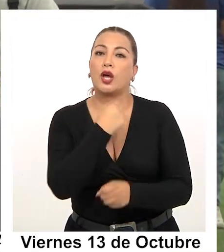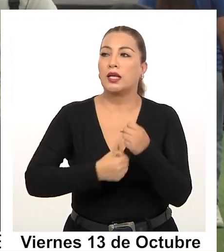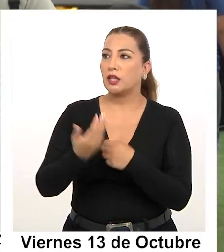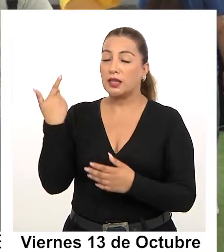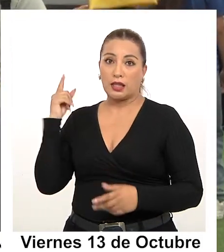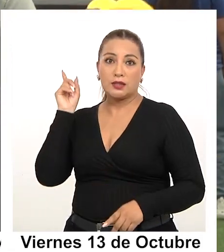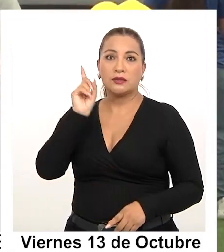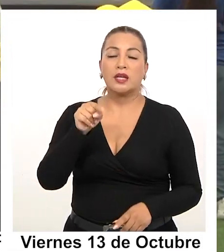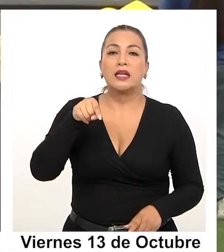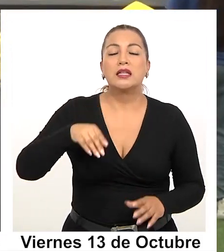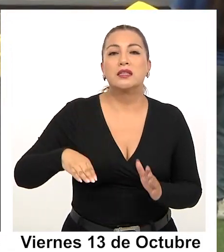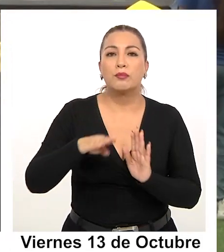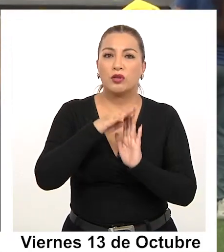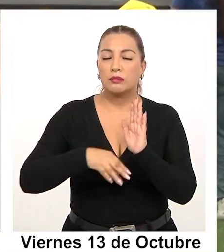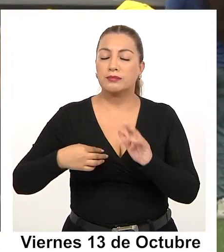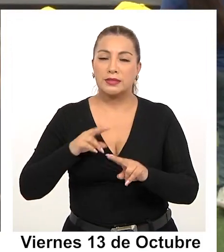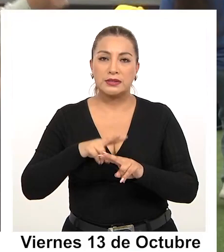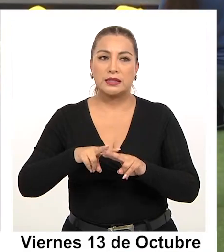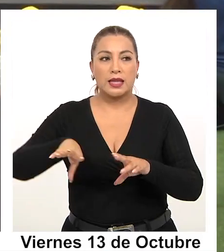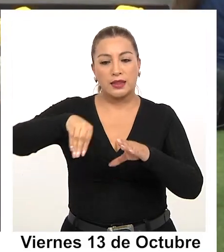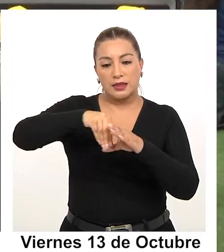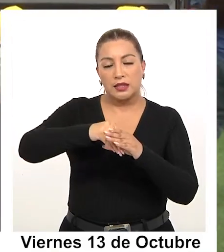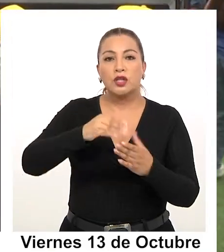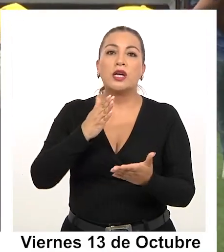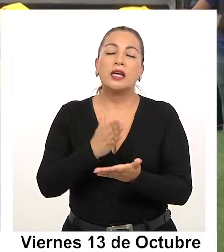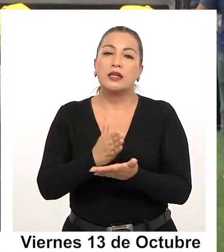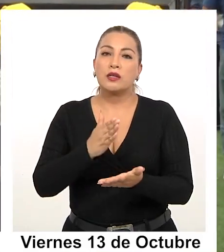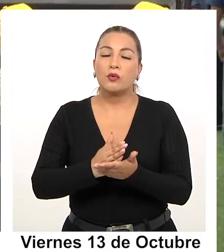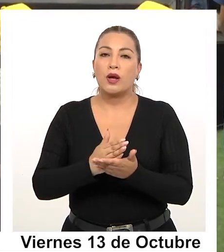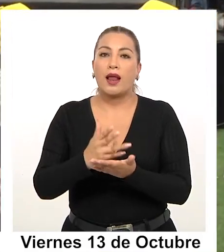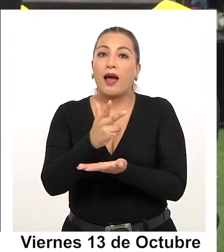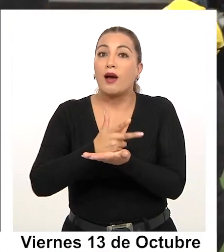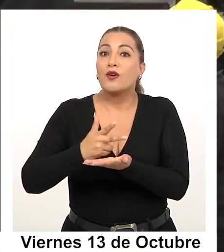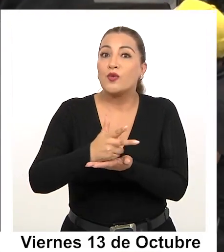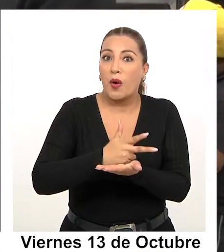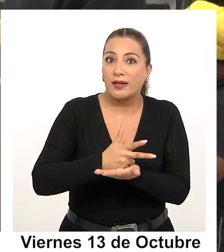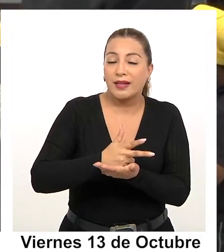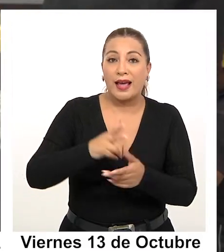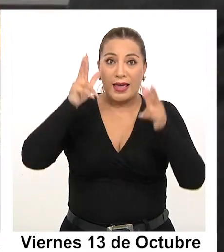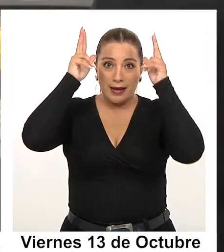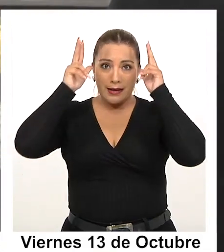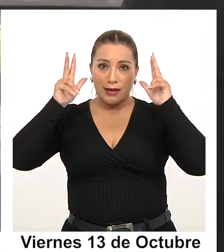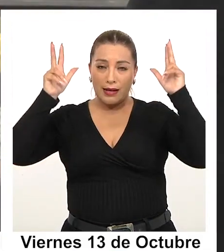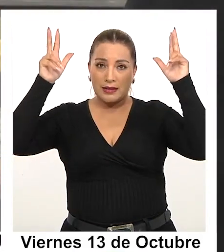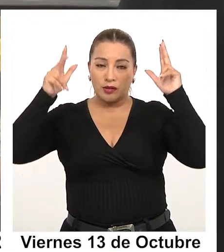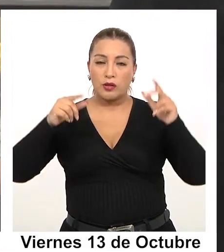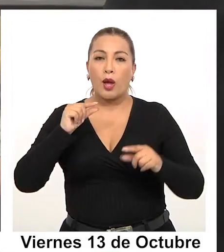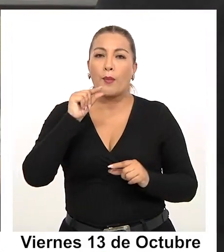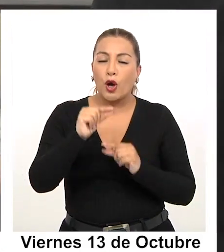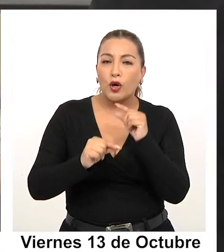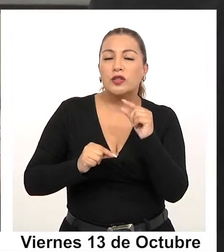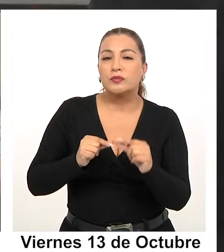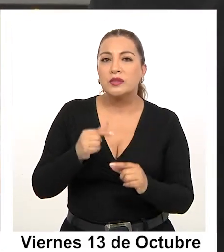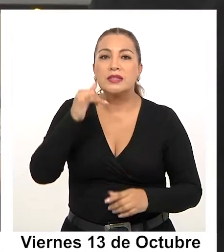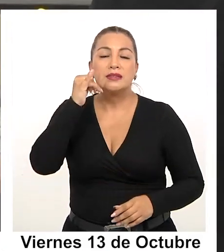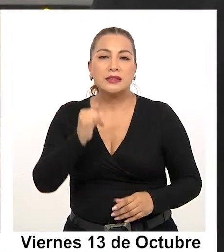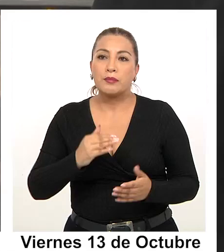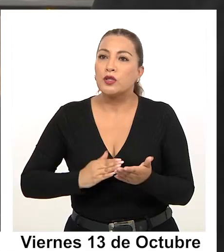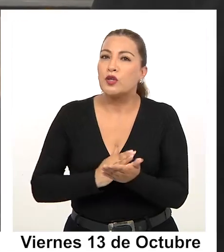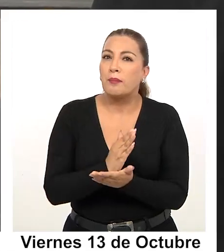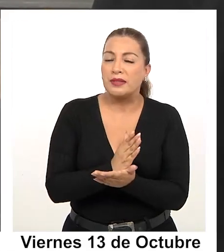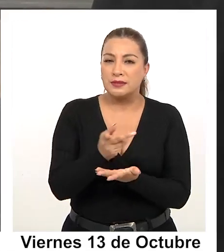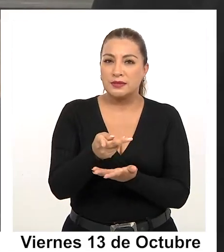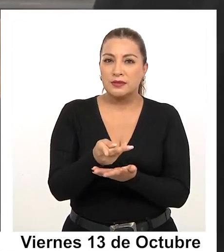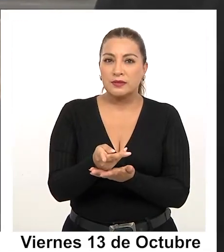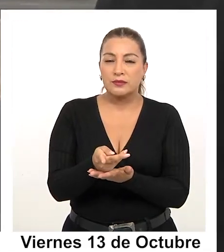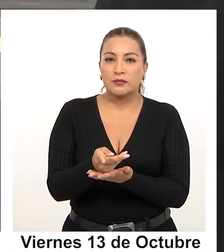se está desarrollando en las escuelas de La Huaica y de La Tirana y tiene un avance progresivo, o sea, siempre se parte